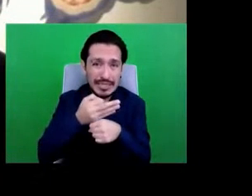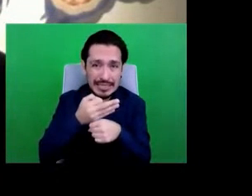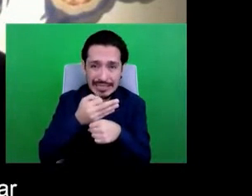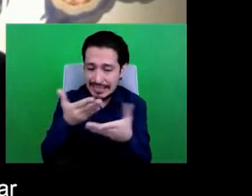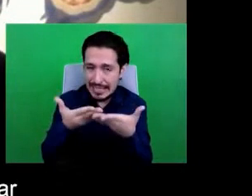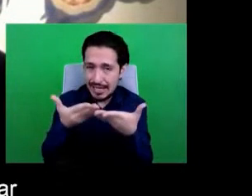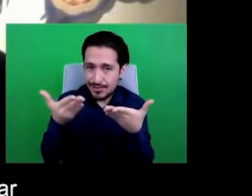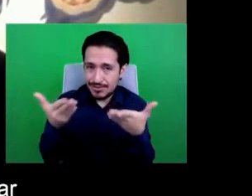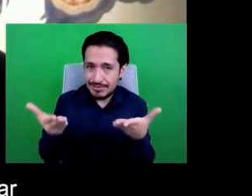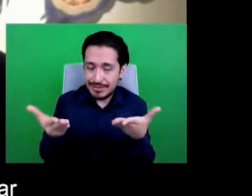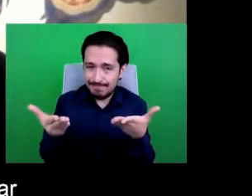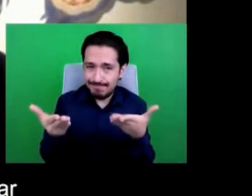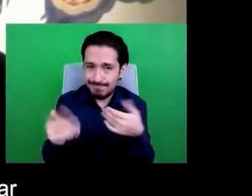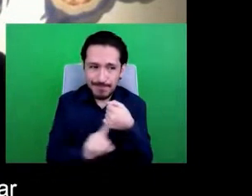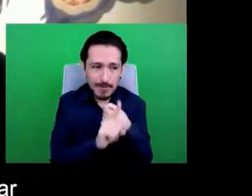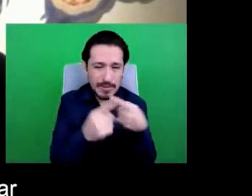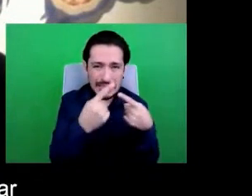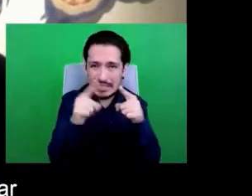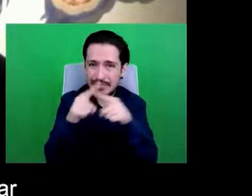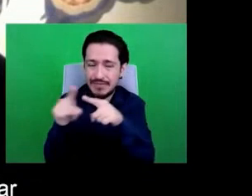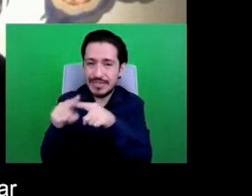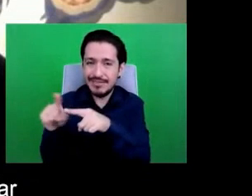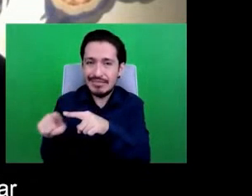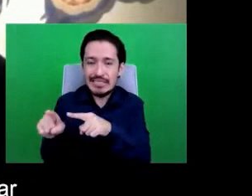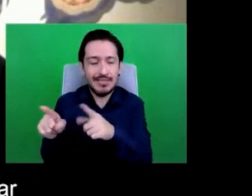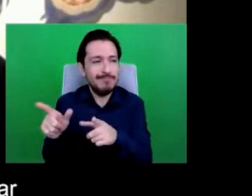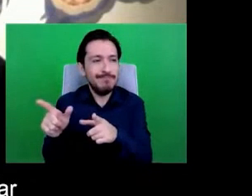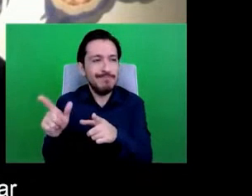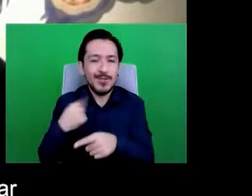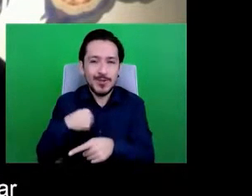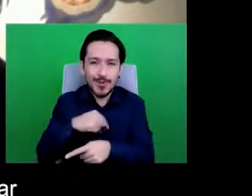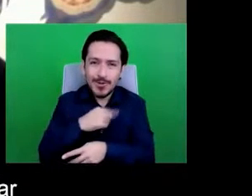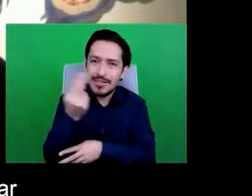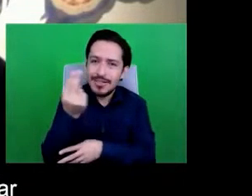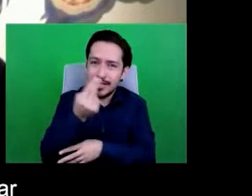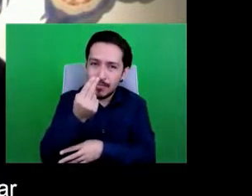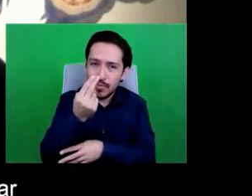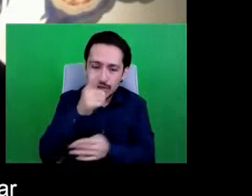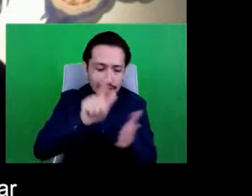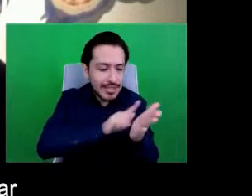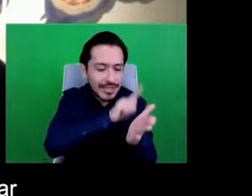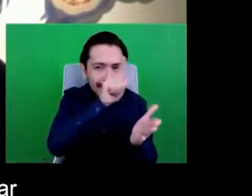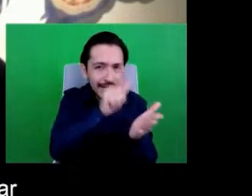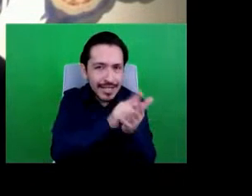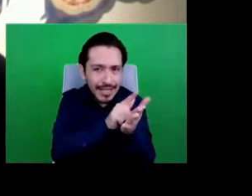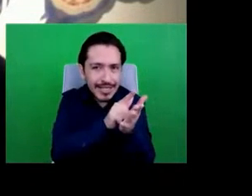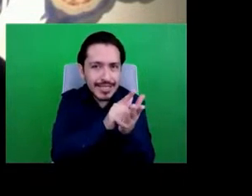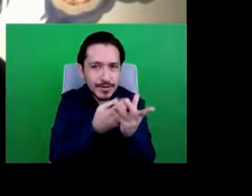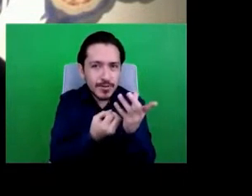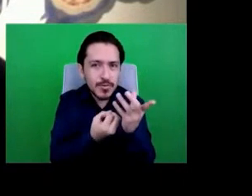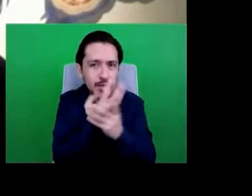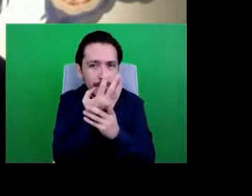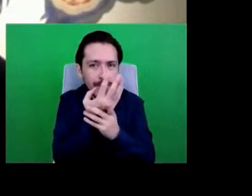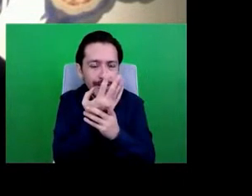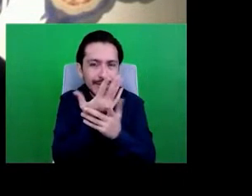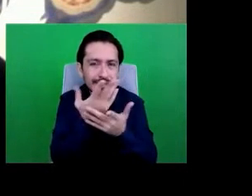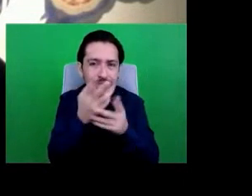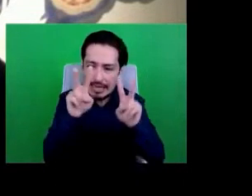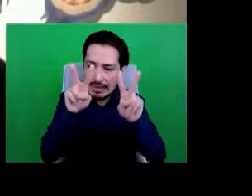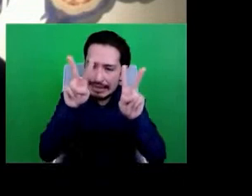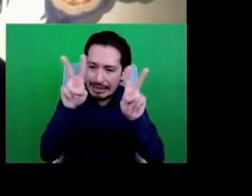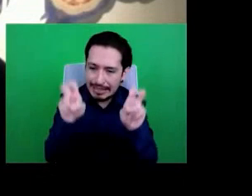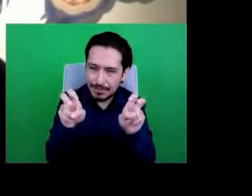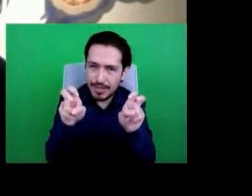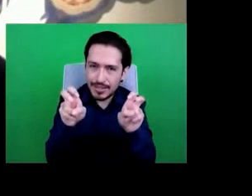actualidad hacen que nosotros tengamos que desarrollar políticas que consideren a estos temas de una forma